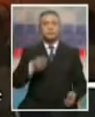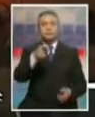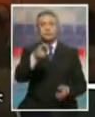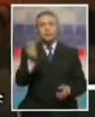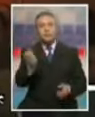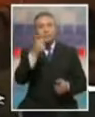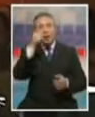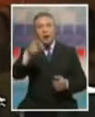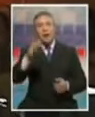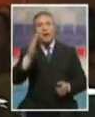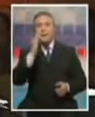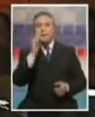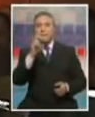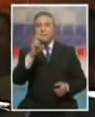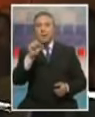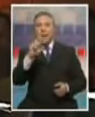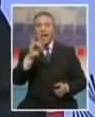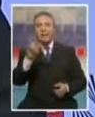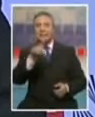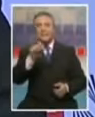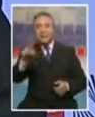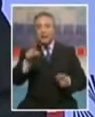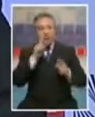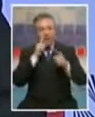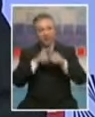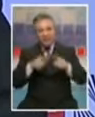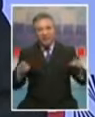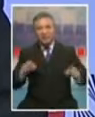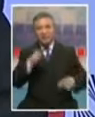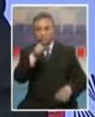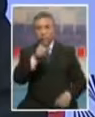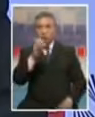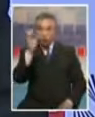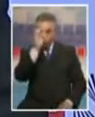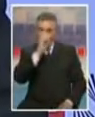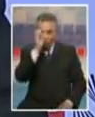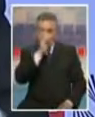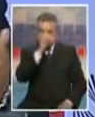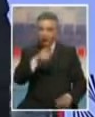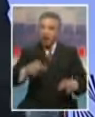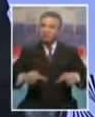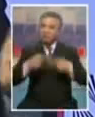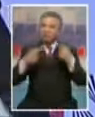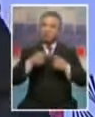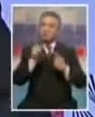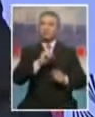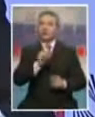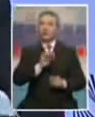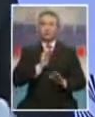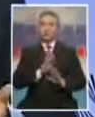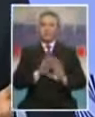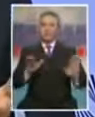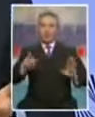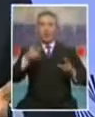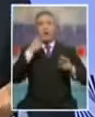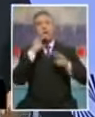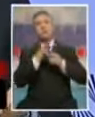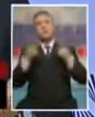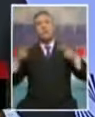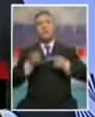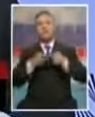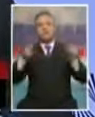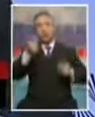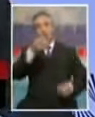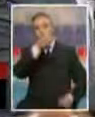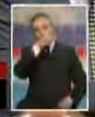candidato Franco Parisi? Estoy buscando la mocha y me la voy a saltar. El debate, ha sido, ¿sabe quién? Ha sido público nuestra diferencia sobre el lucro